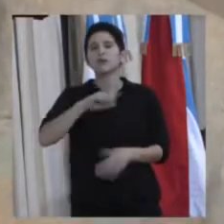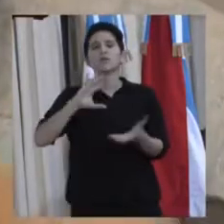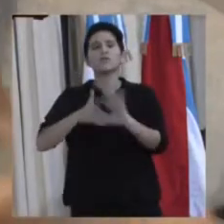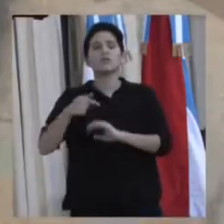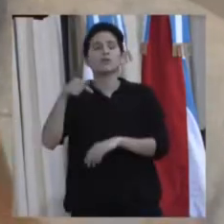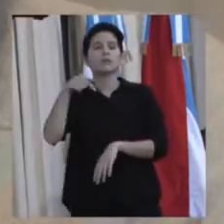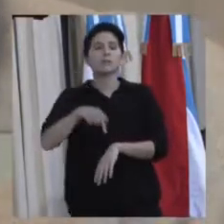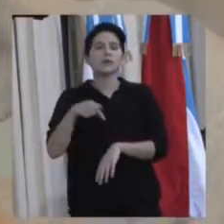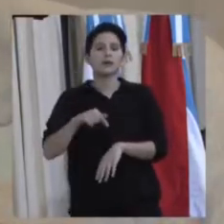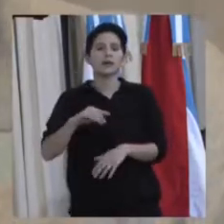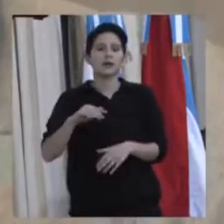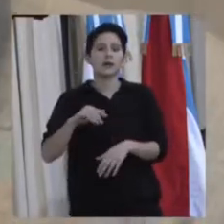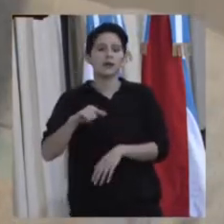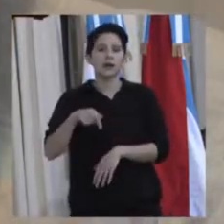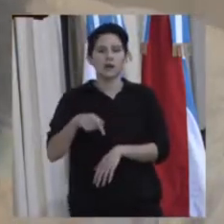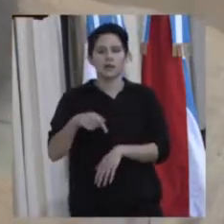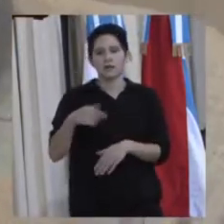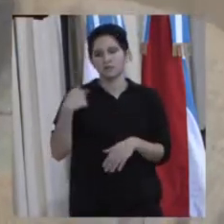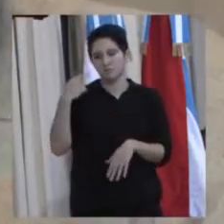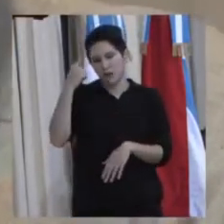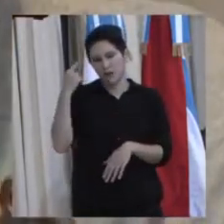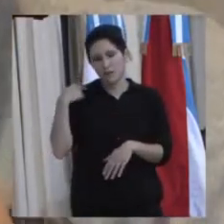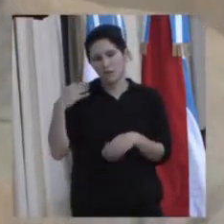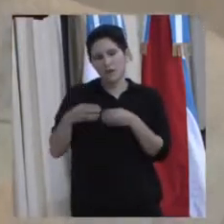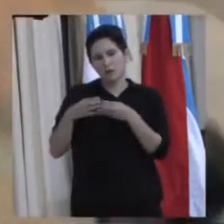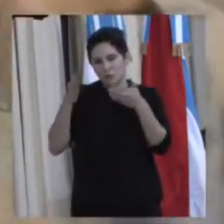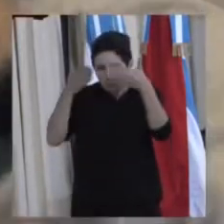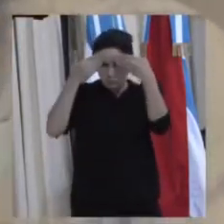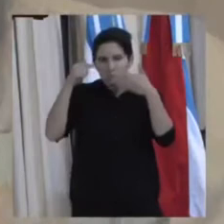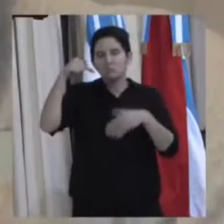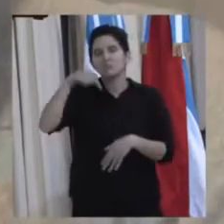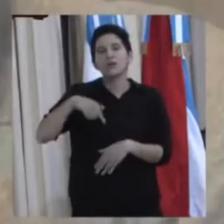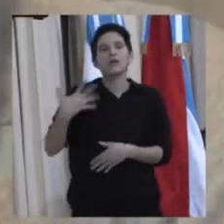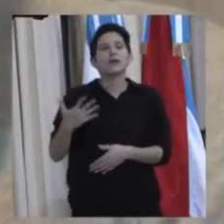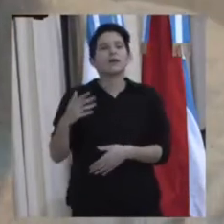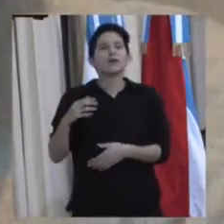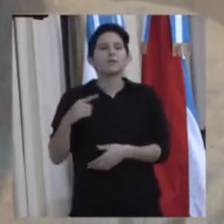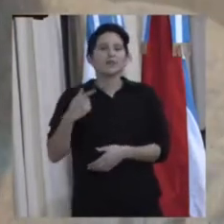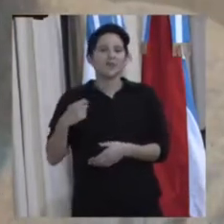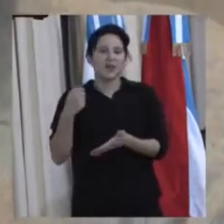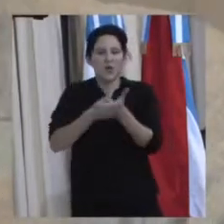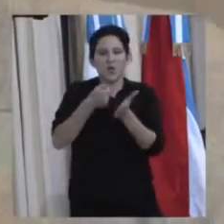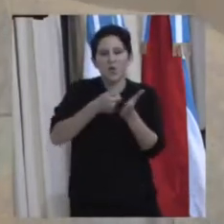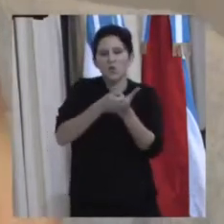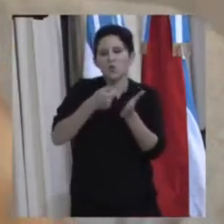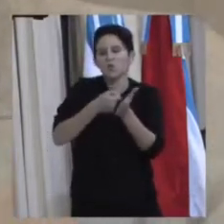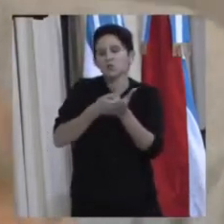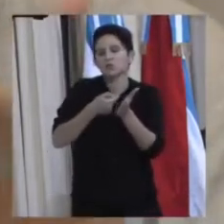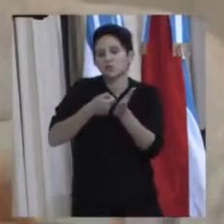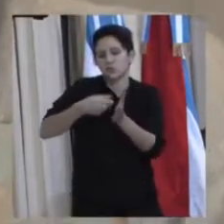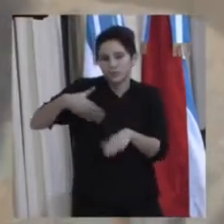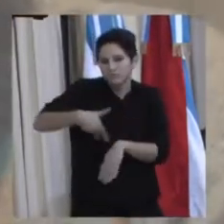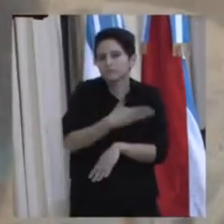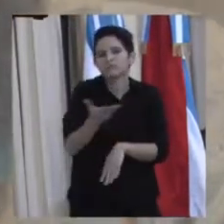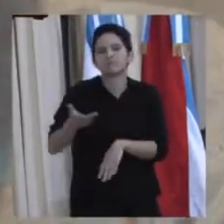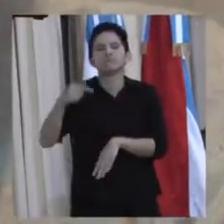orden conservador, ¿no? Del orden conservador roquista, había que oponer una lucha cívica, ¿sí? A través de un partido,